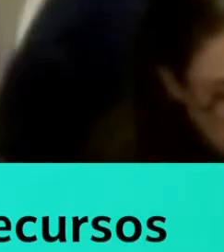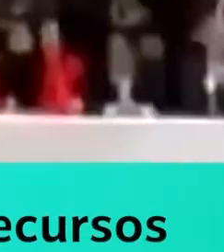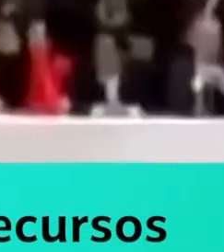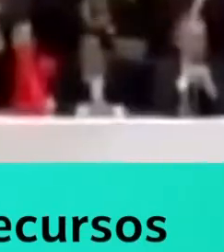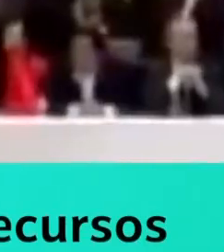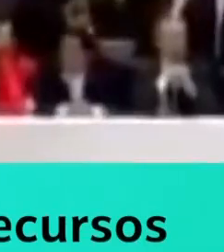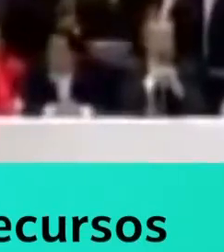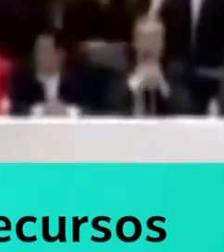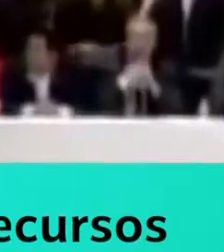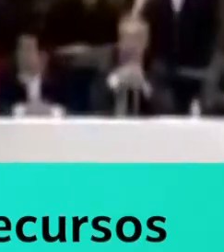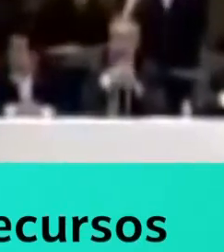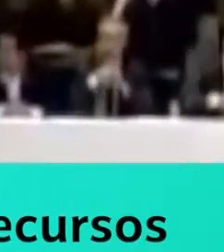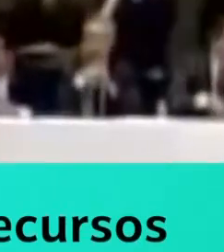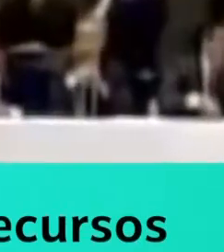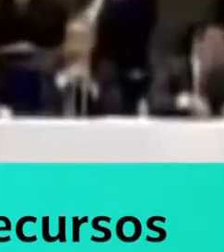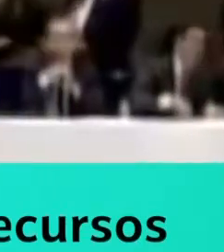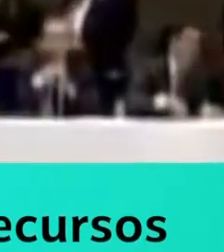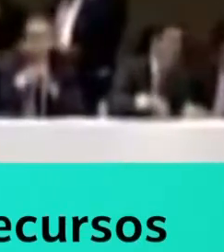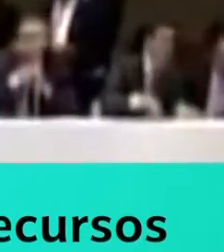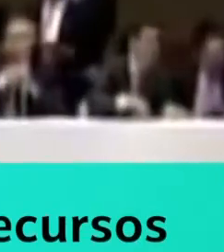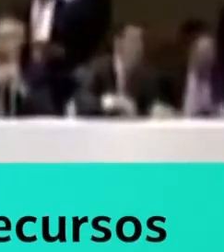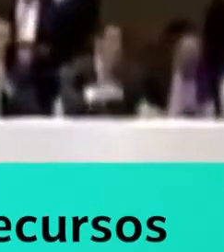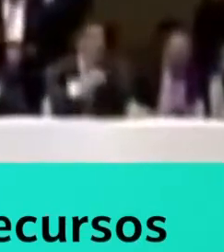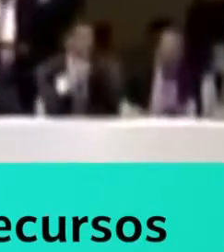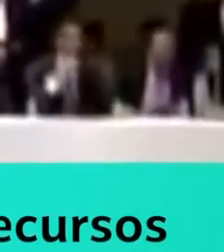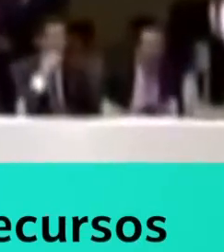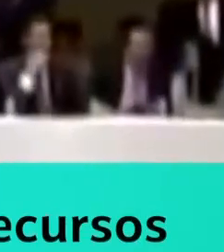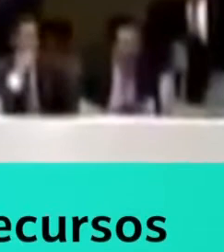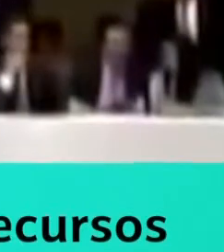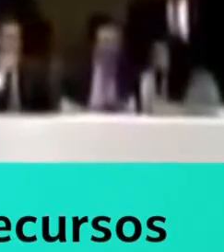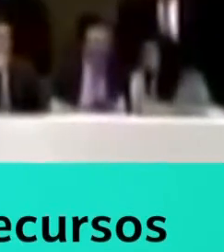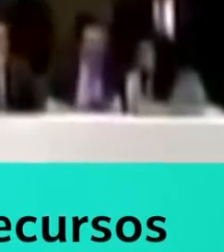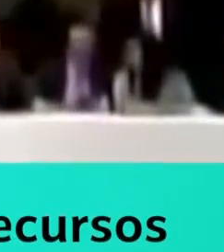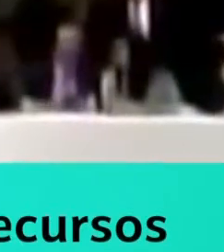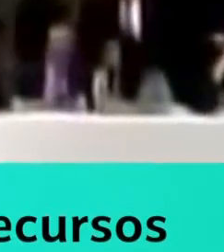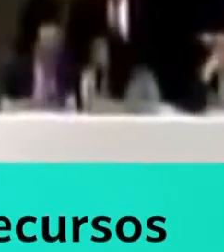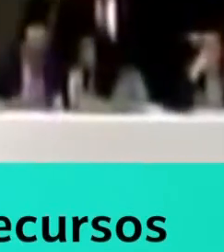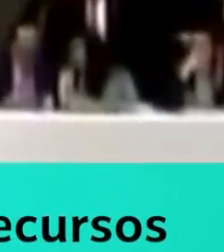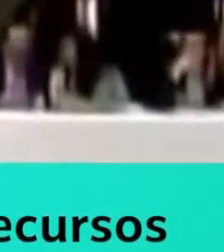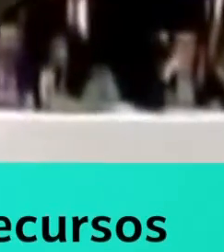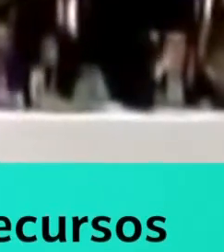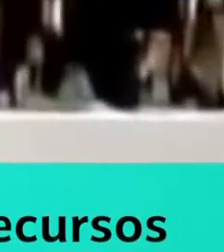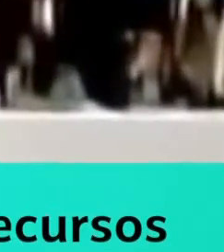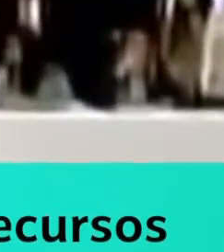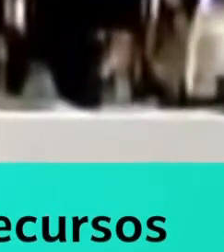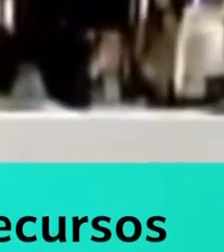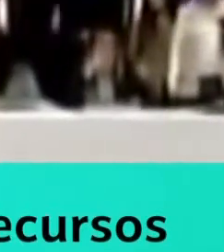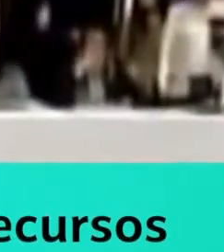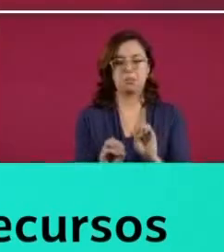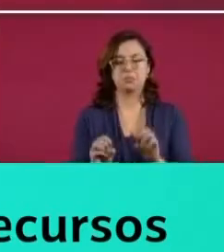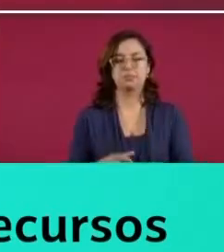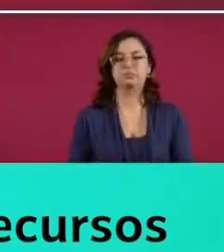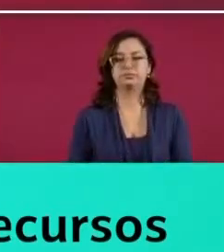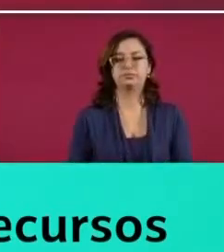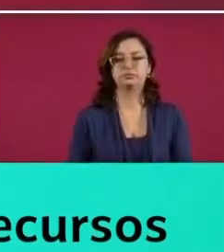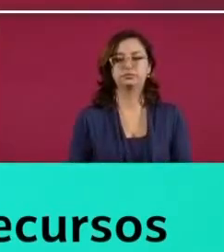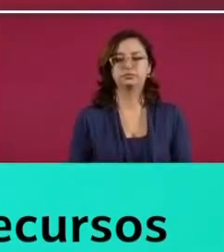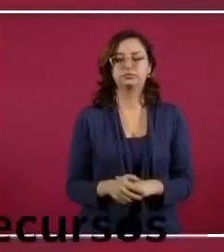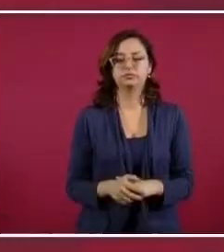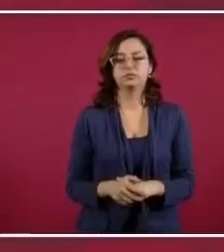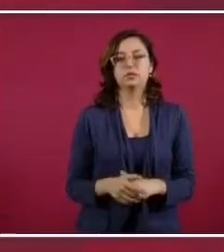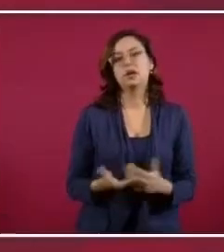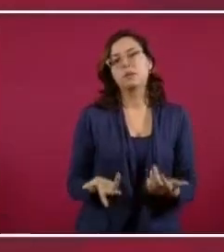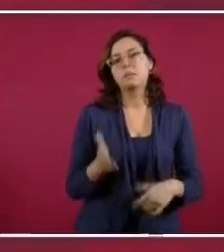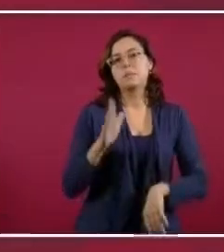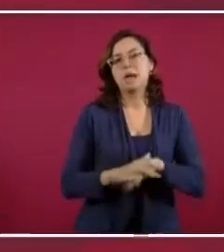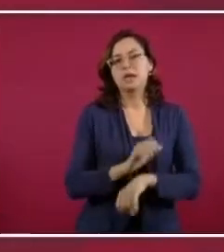agradeció el trabajo de los diputados federales que contribuirá a garantizar recursos para los programas sociales a través del presupuesto. El mandatario